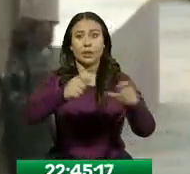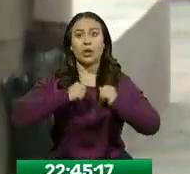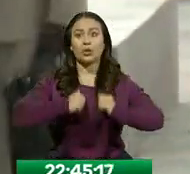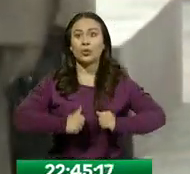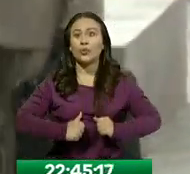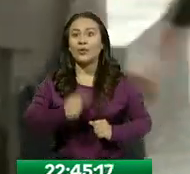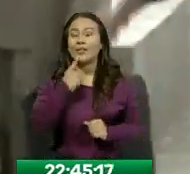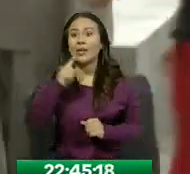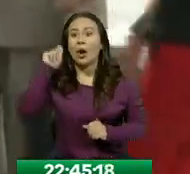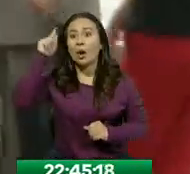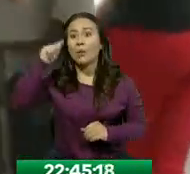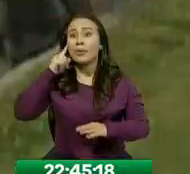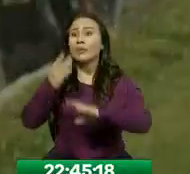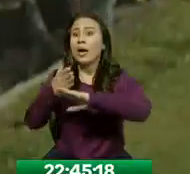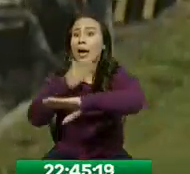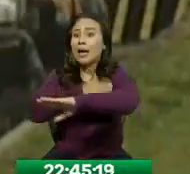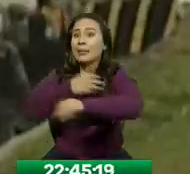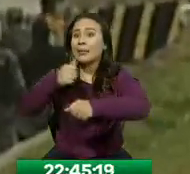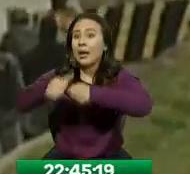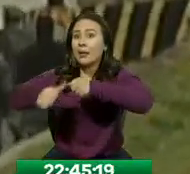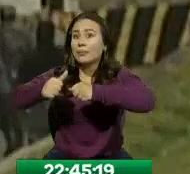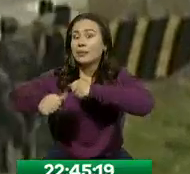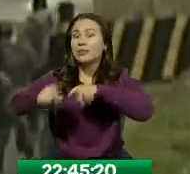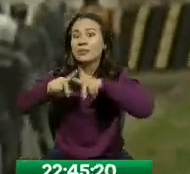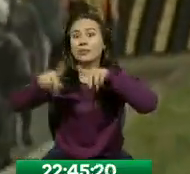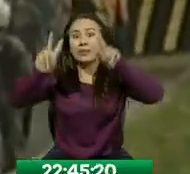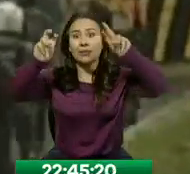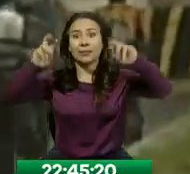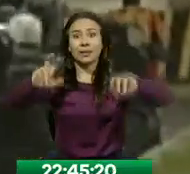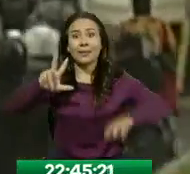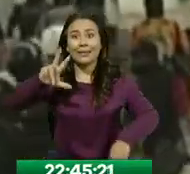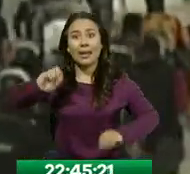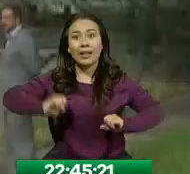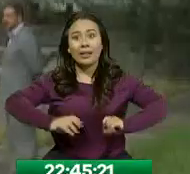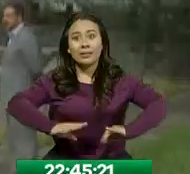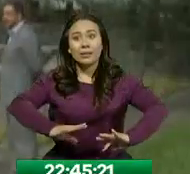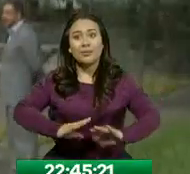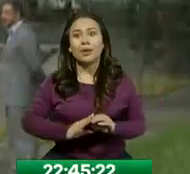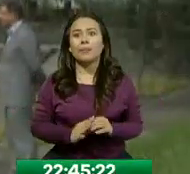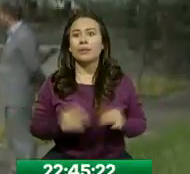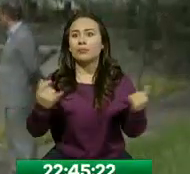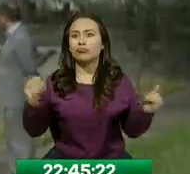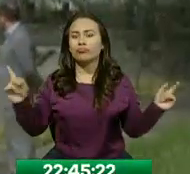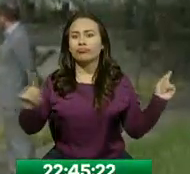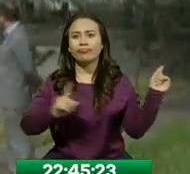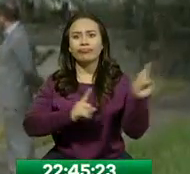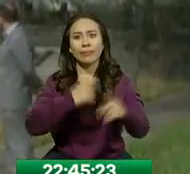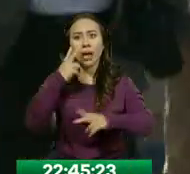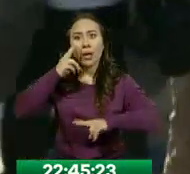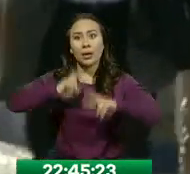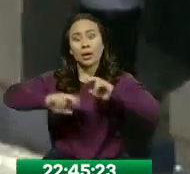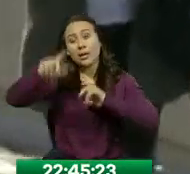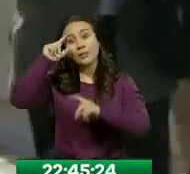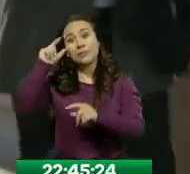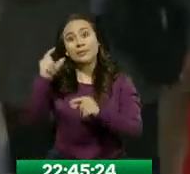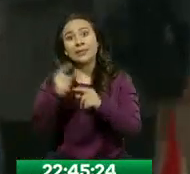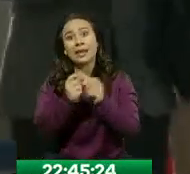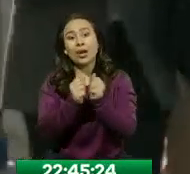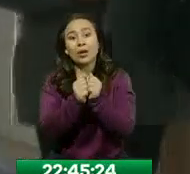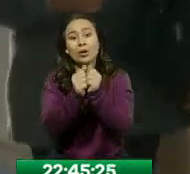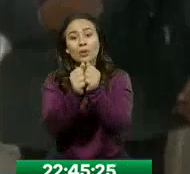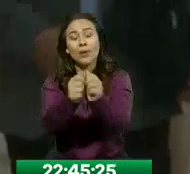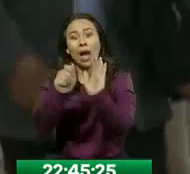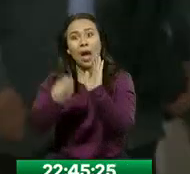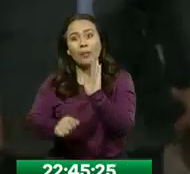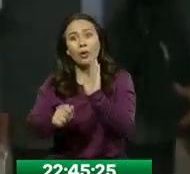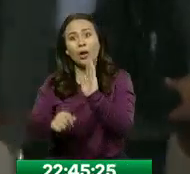aparato estatal durante la administración del gobierno anterior por el caso denominado 30S acudieron ante la Fiscalía General del Estado acompañados de la vocal del Consejo